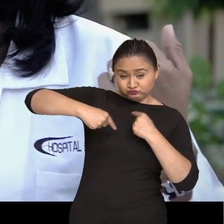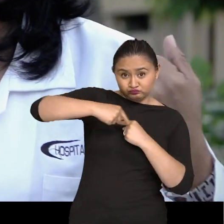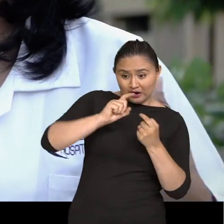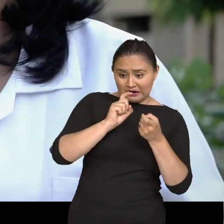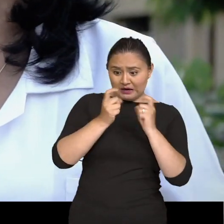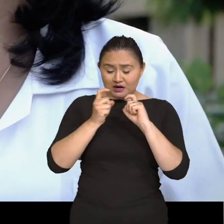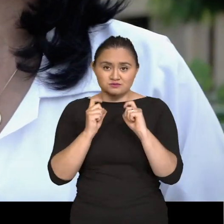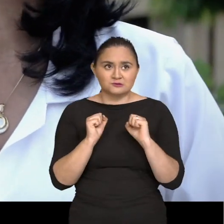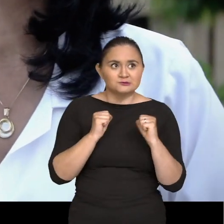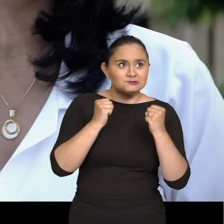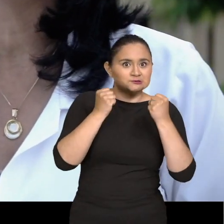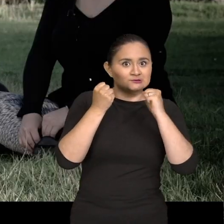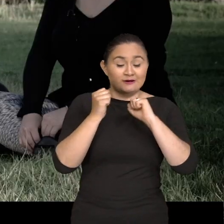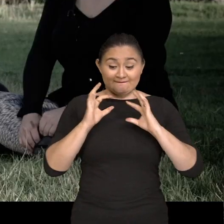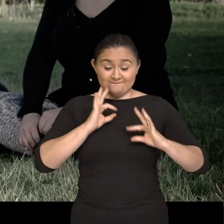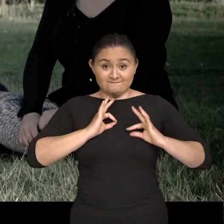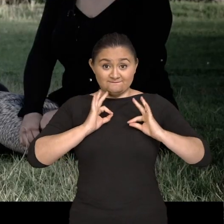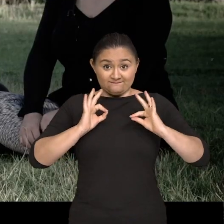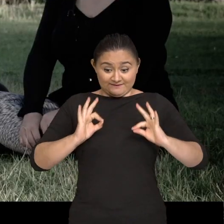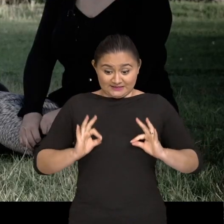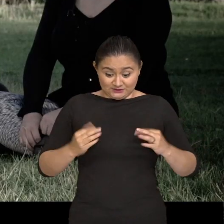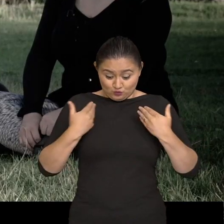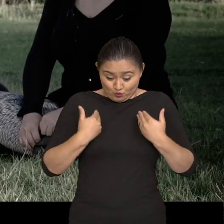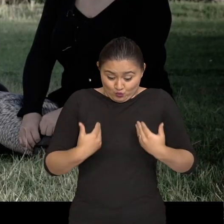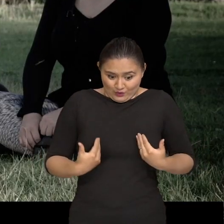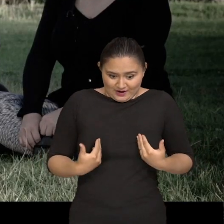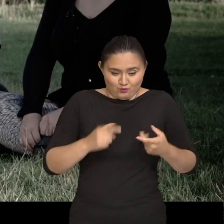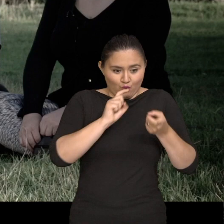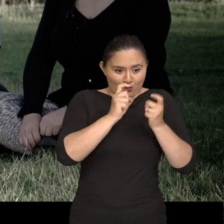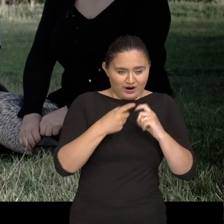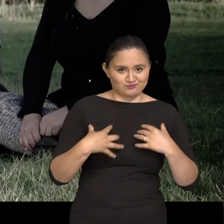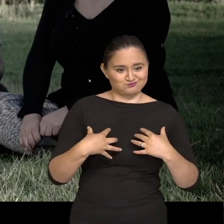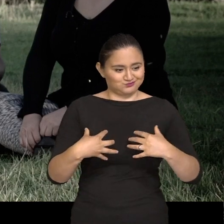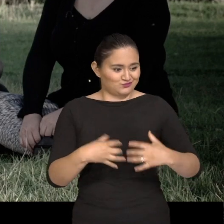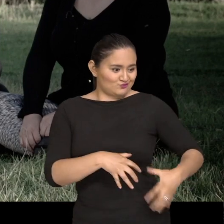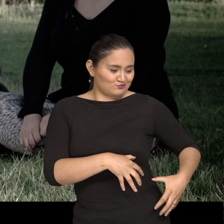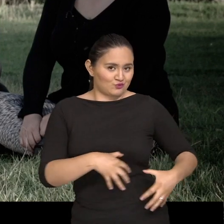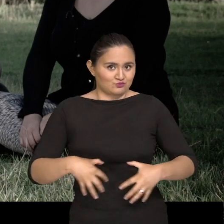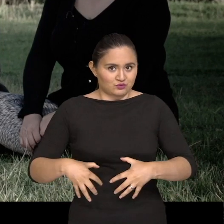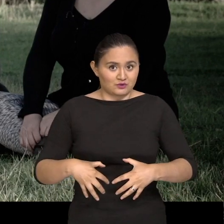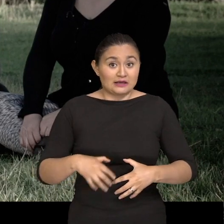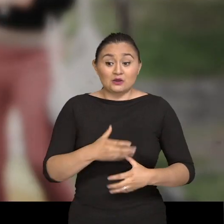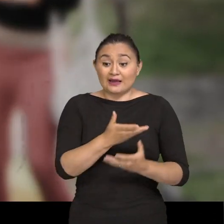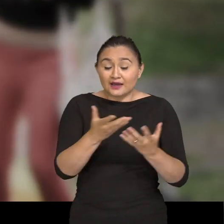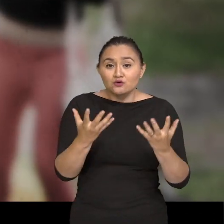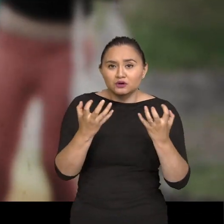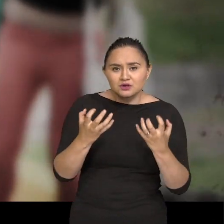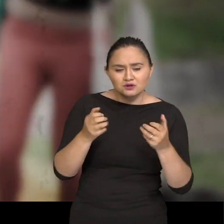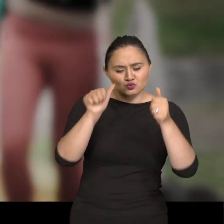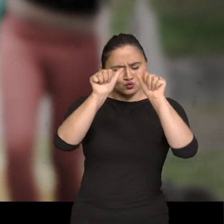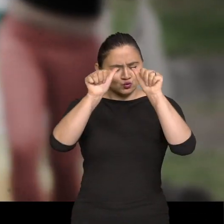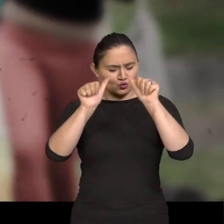los cambios en los caracteres físicos entonces ellos quieren tener una figura deseable